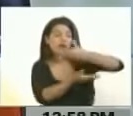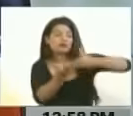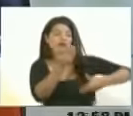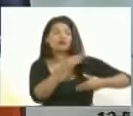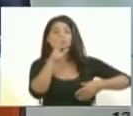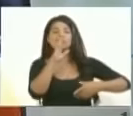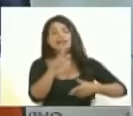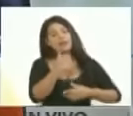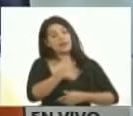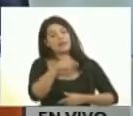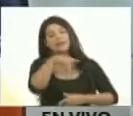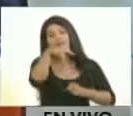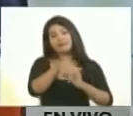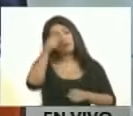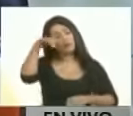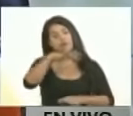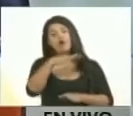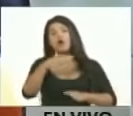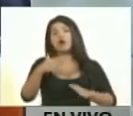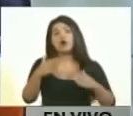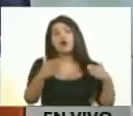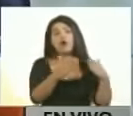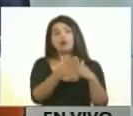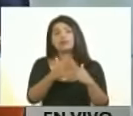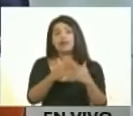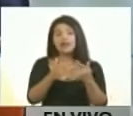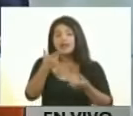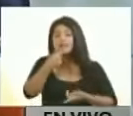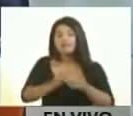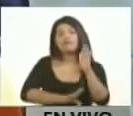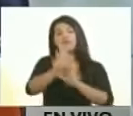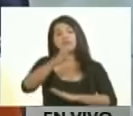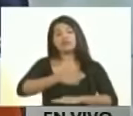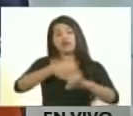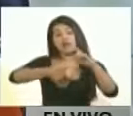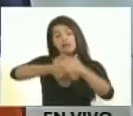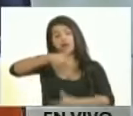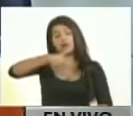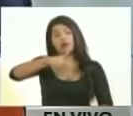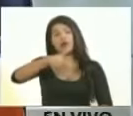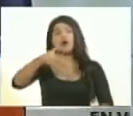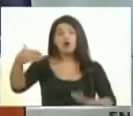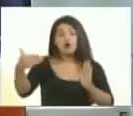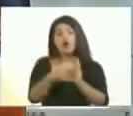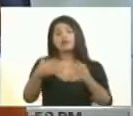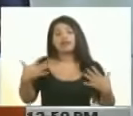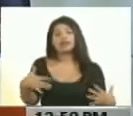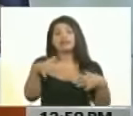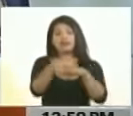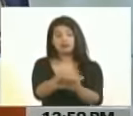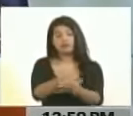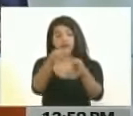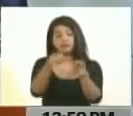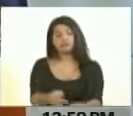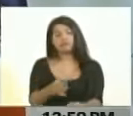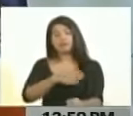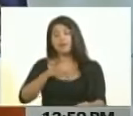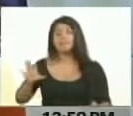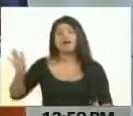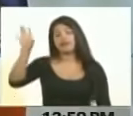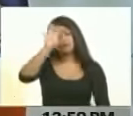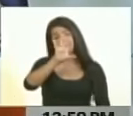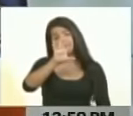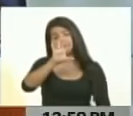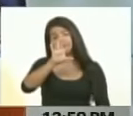pueblos, en contra de las potencialidades productivas, en contra de la integración productiva de estos países